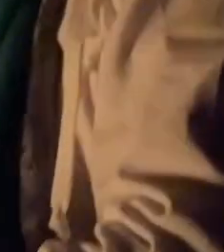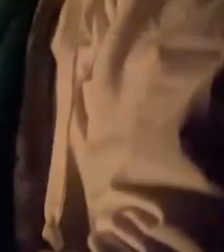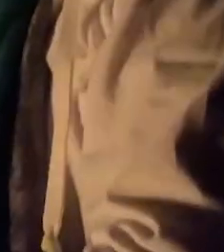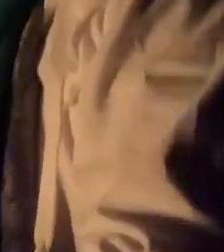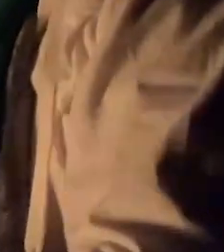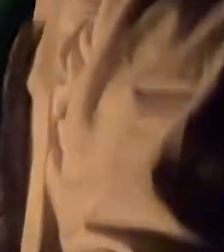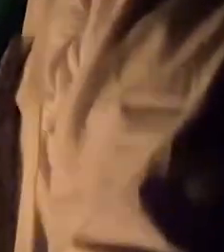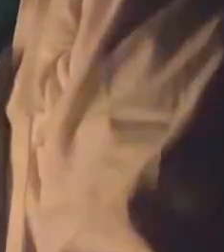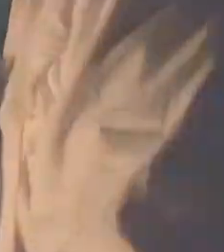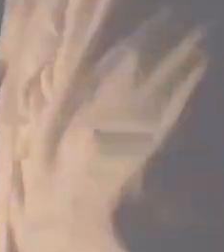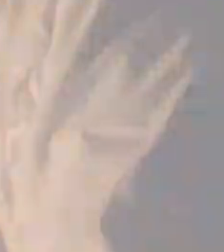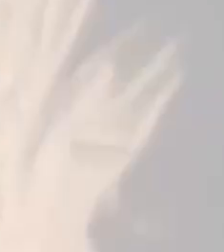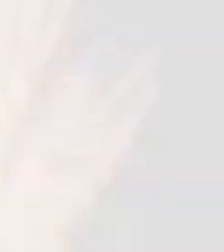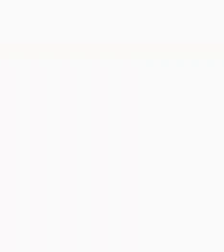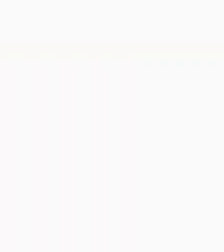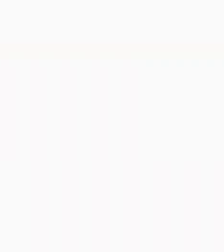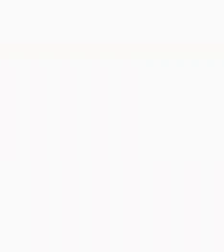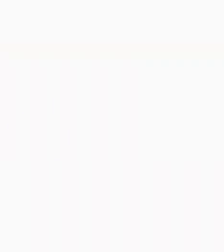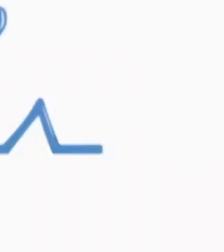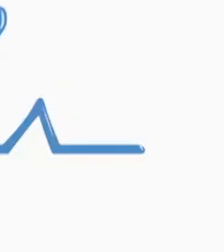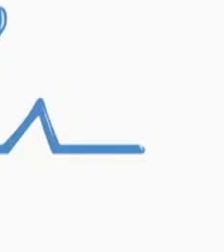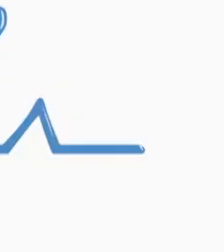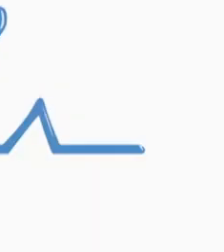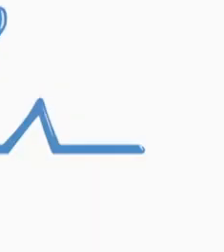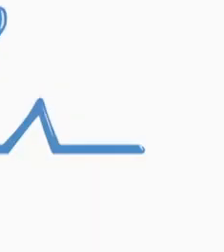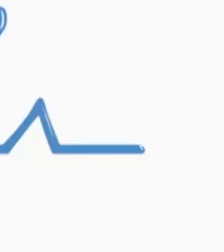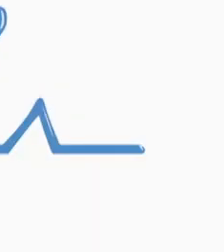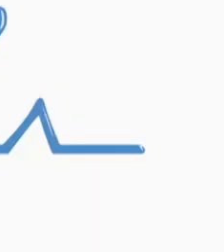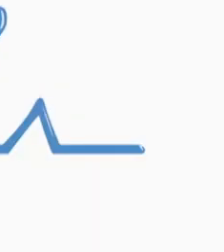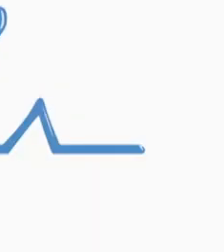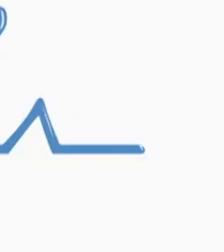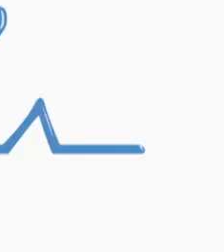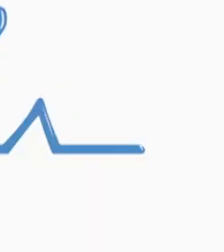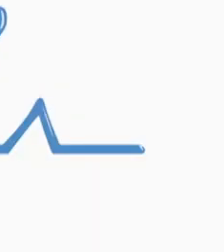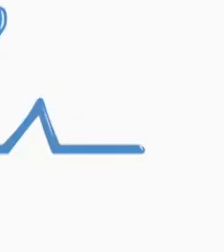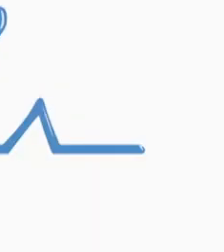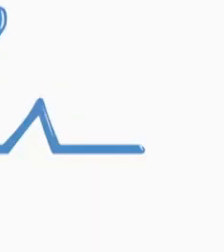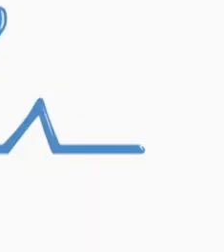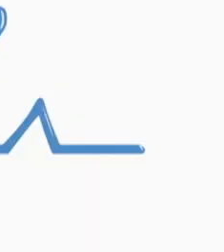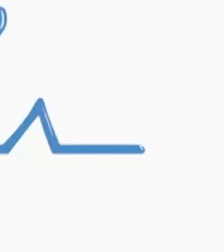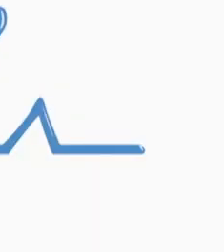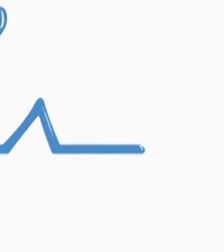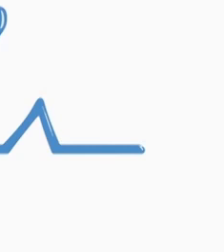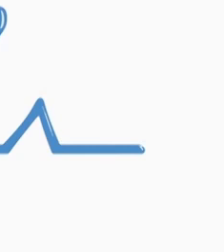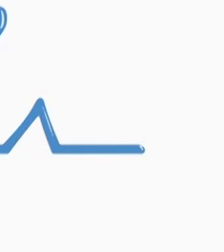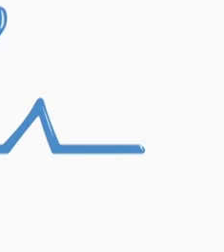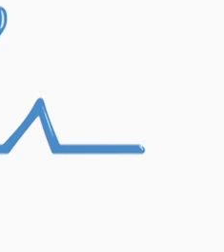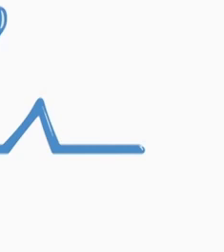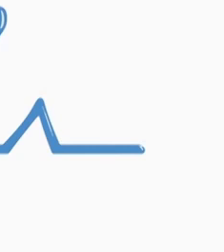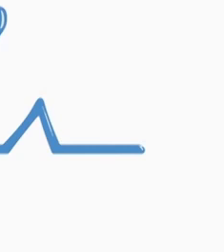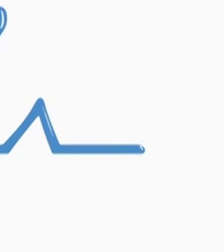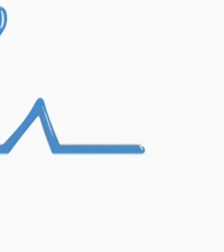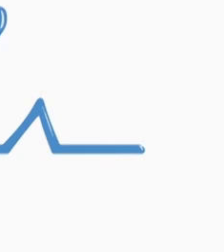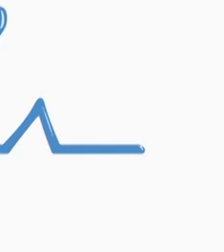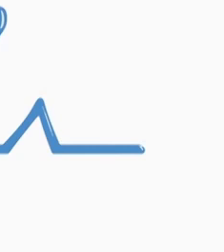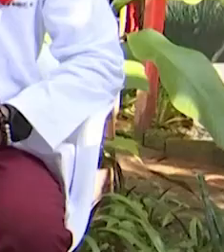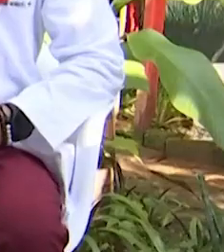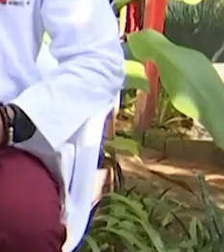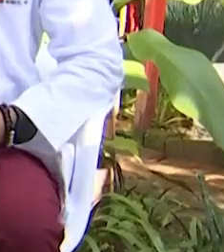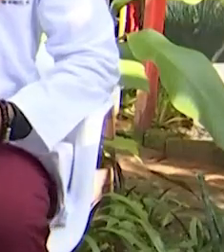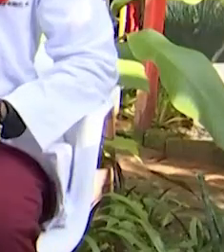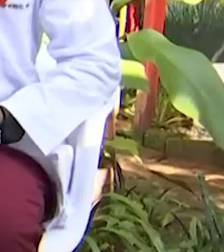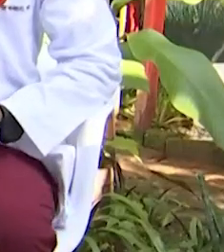tranquilo, con el viento y las olas del mar, el amanecer aparecerá y yo sigo perdido en